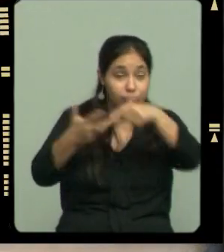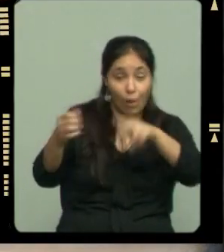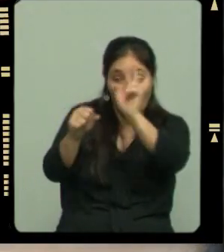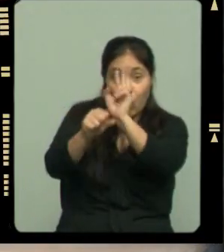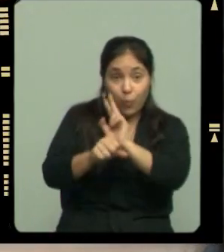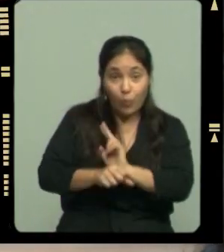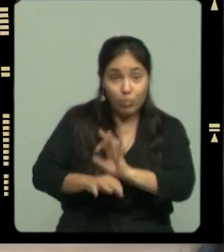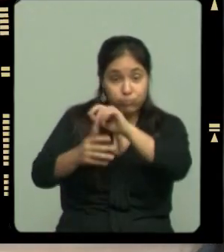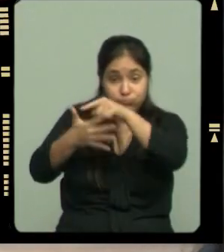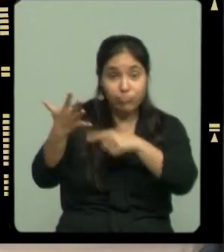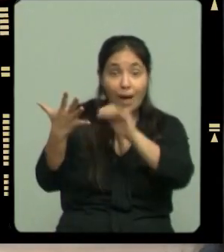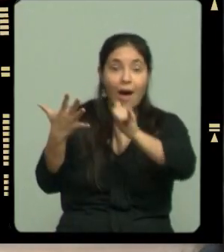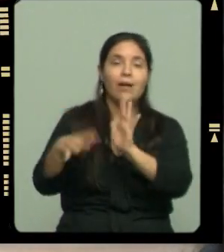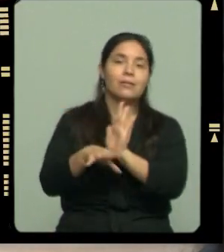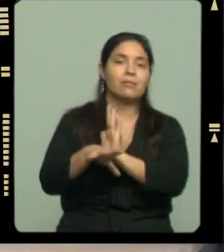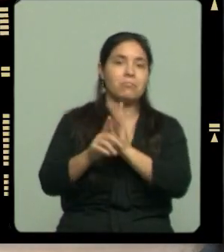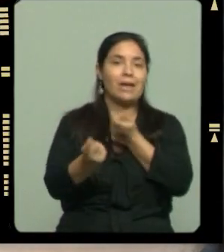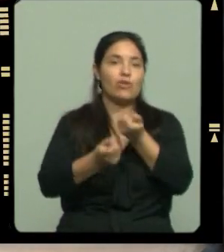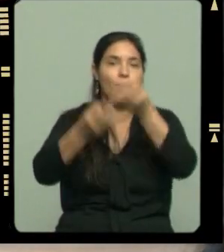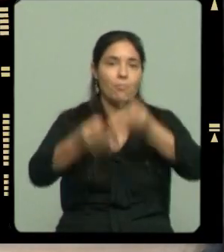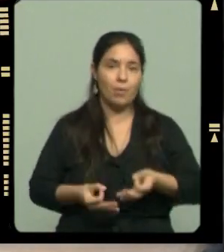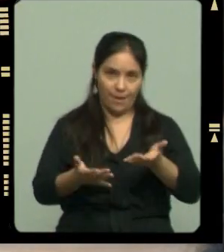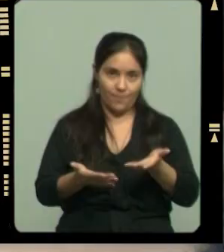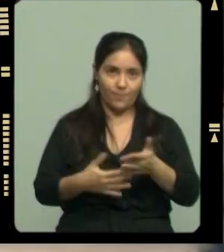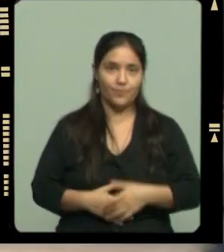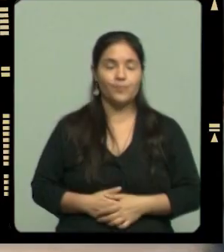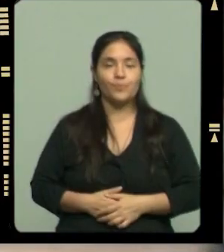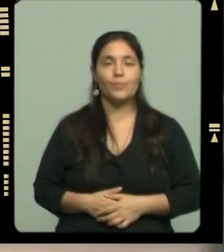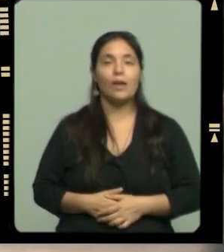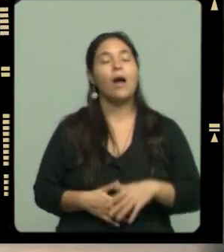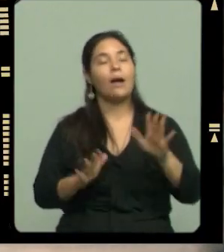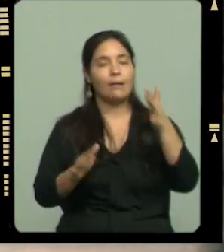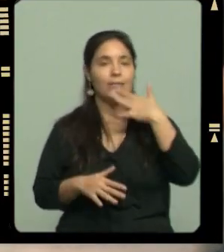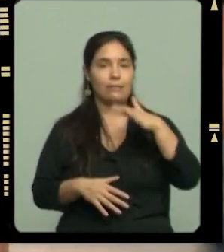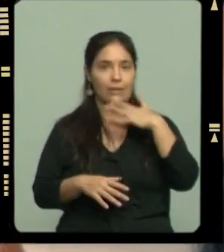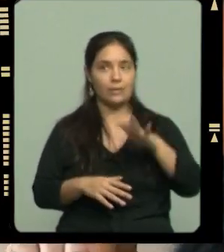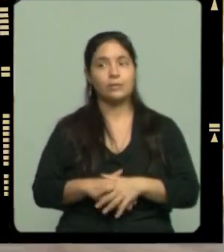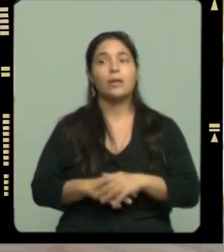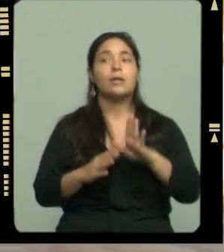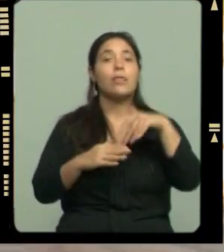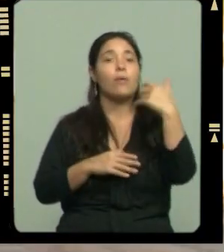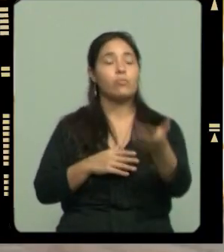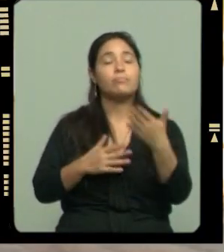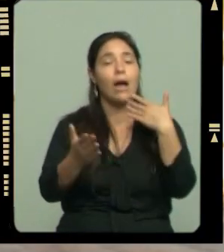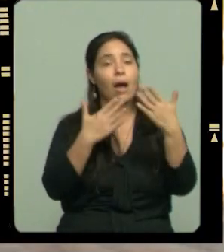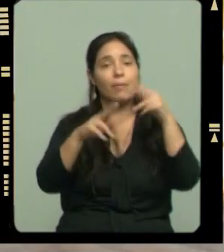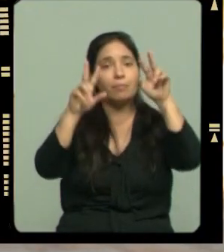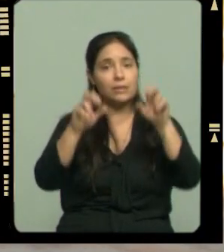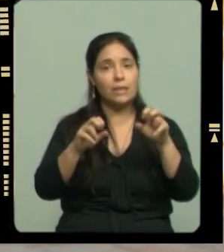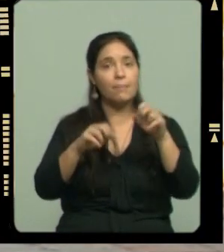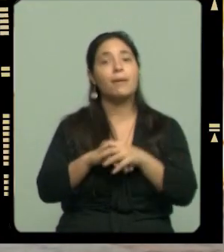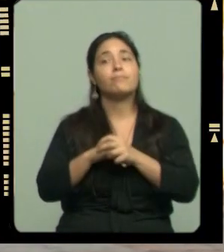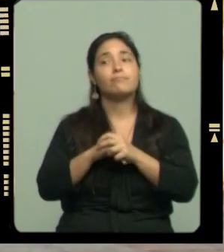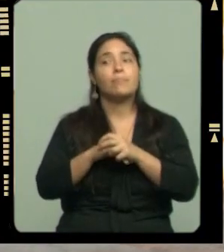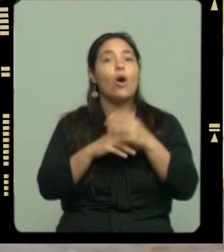cuidó todo esto o optimizó todos estos recursos tangibles e intangibles a la hora de generar un objetivo. Me encantó. Bueno, después vamos a hablar de cómo